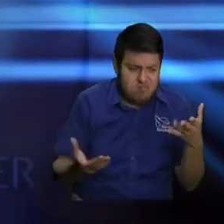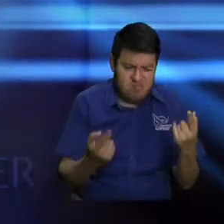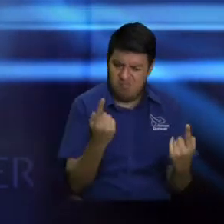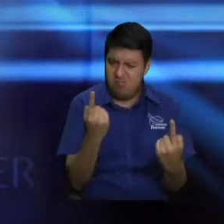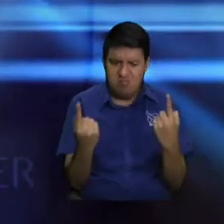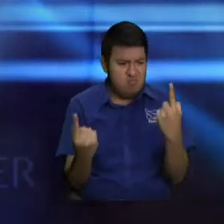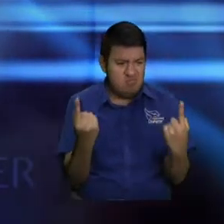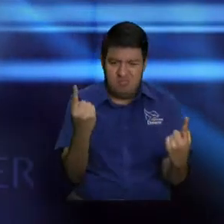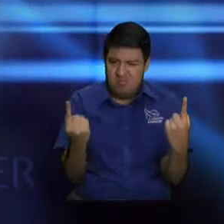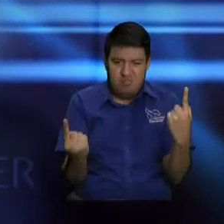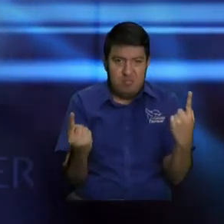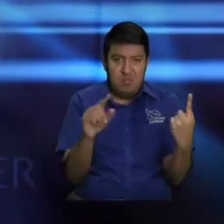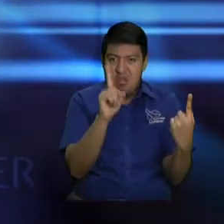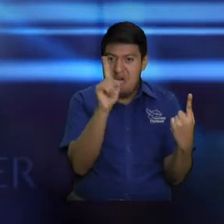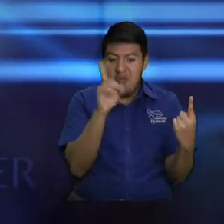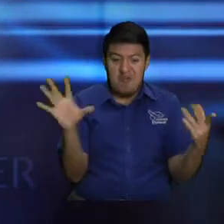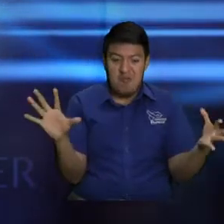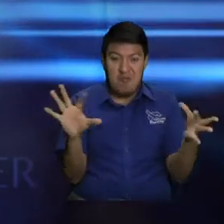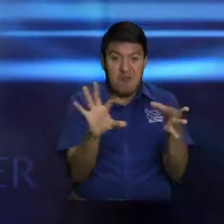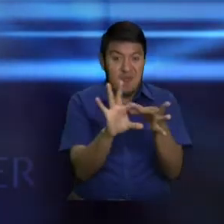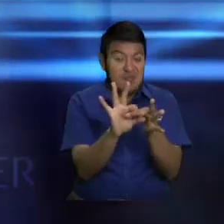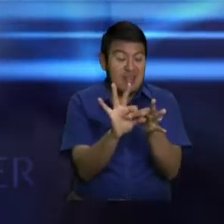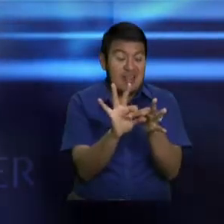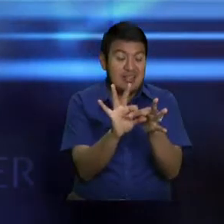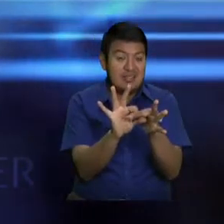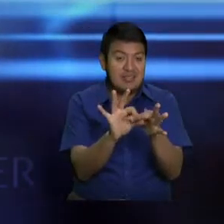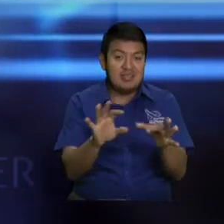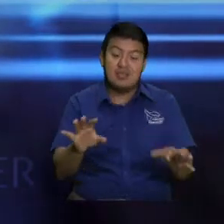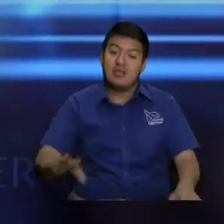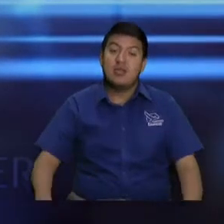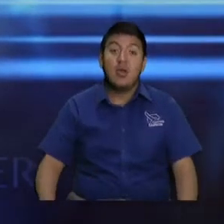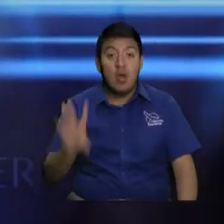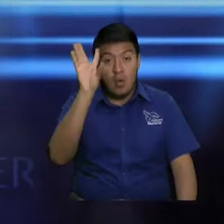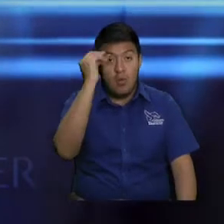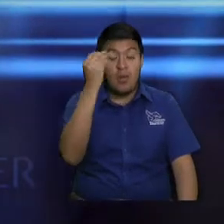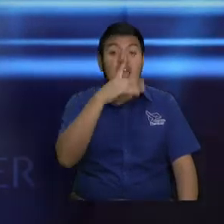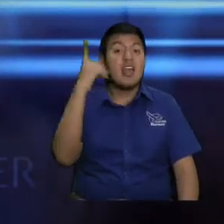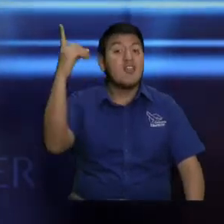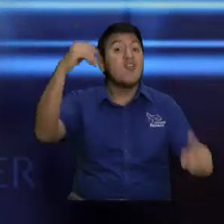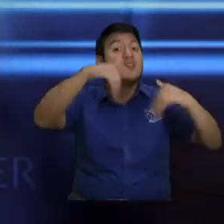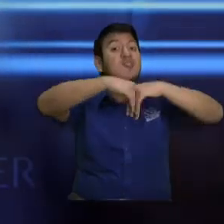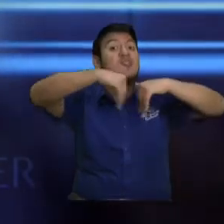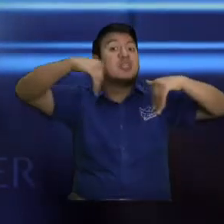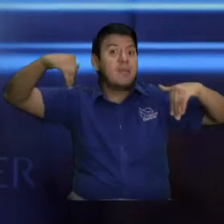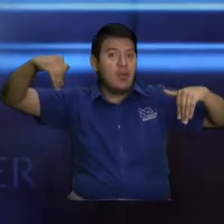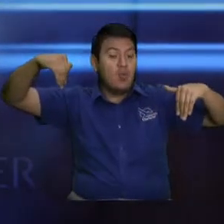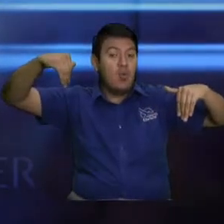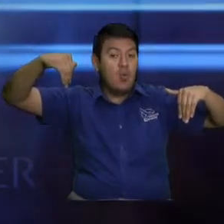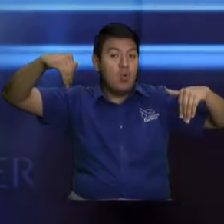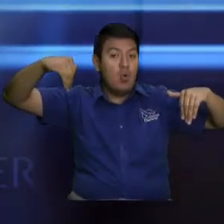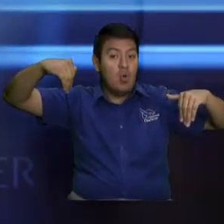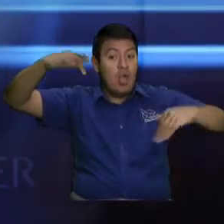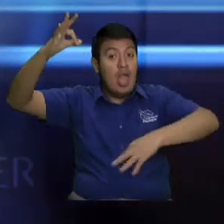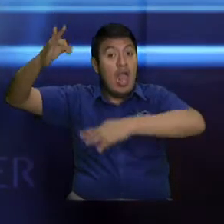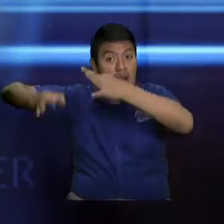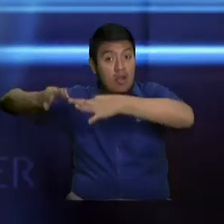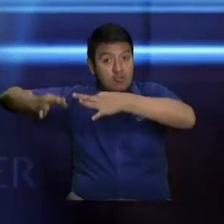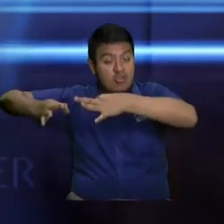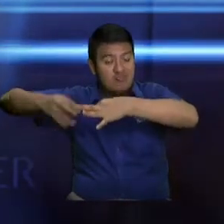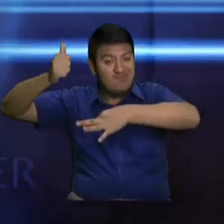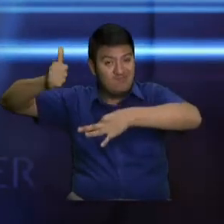ser, que no deben de ser juntadas, porque aparte está la justicia, aparte está la iniquidad. Estamos, mire,